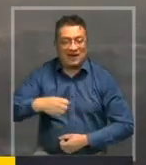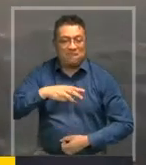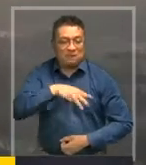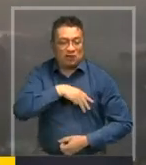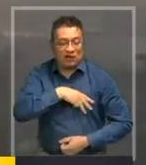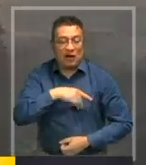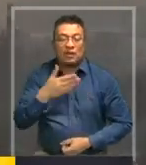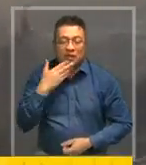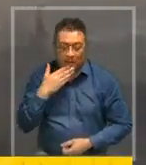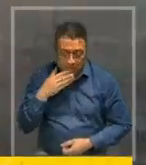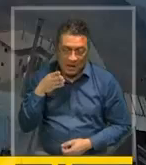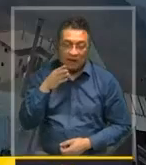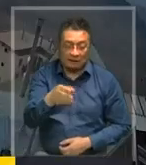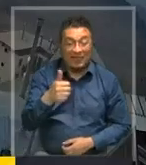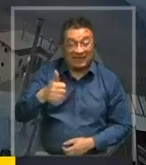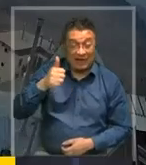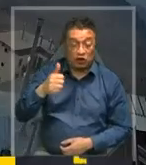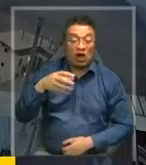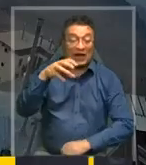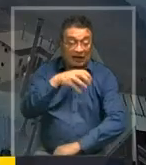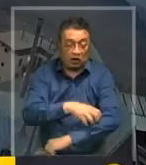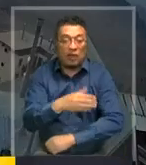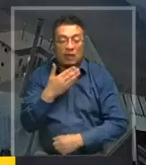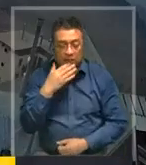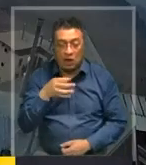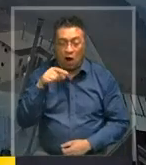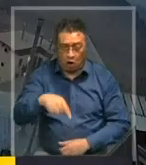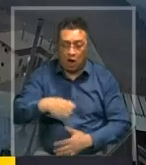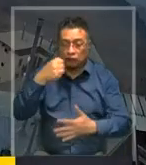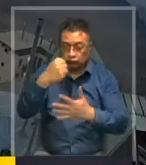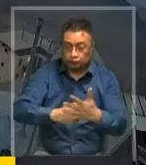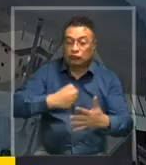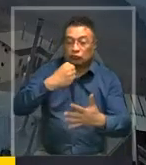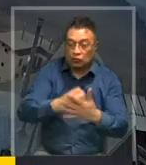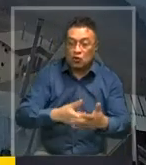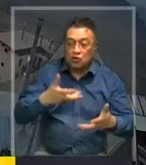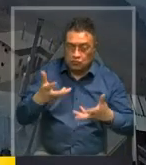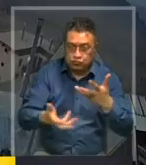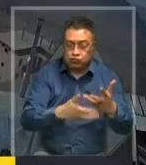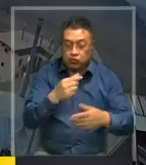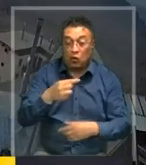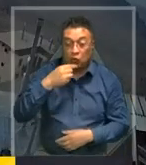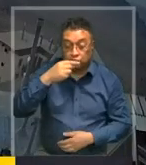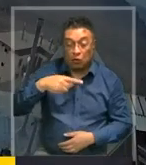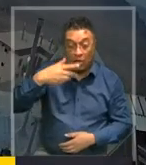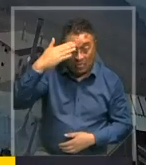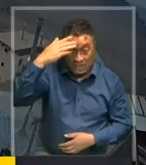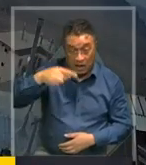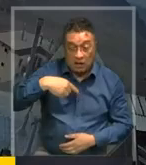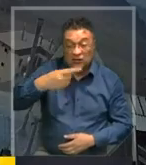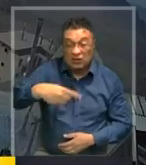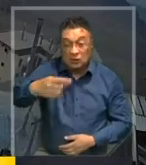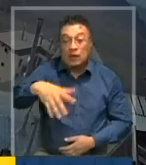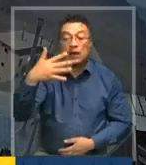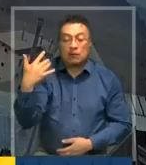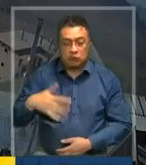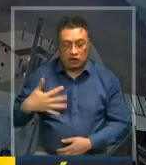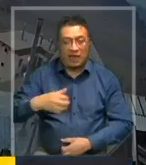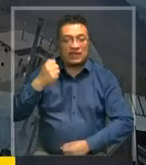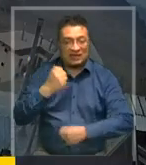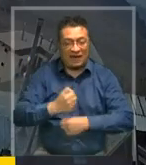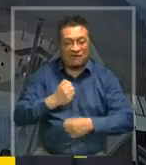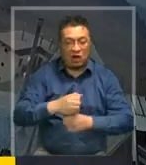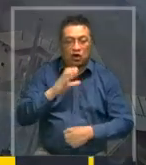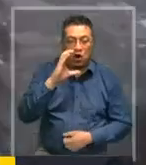el director regional, es que este incendio todavía está en combate. Durante los próximos días va a ser fundamental el trabajo entonces de la CONAF para